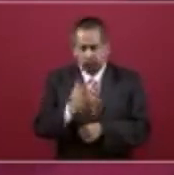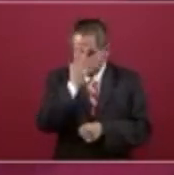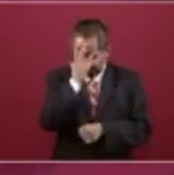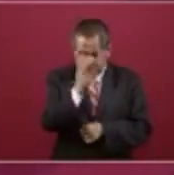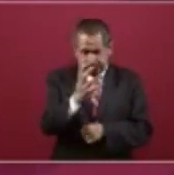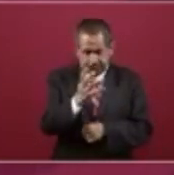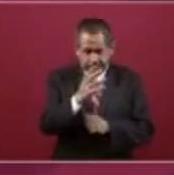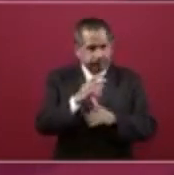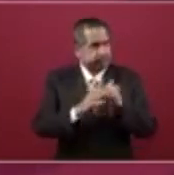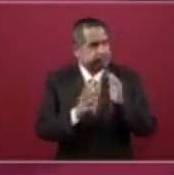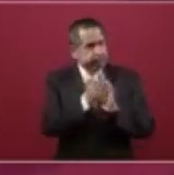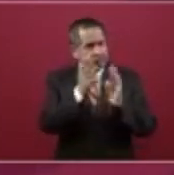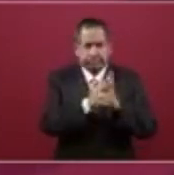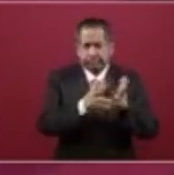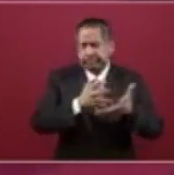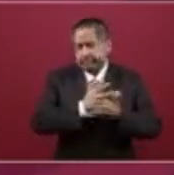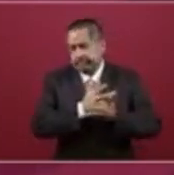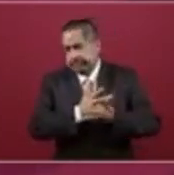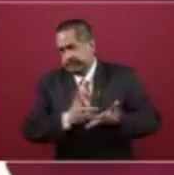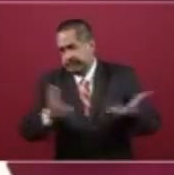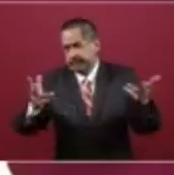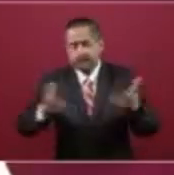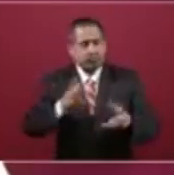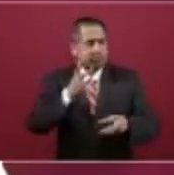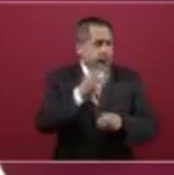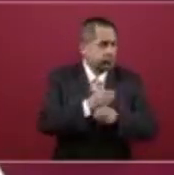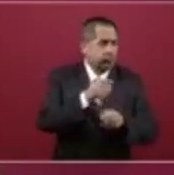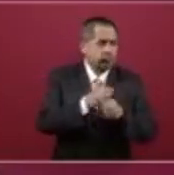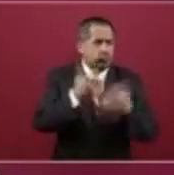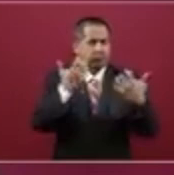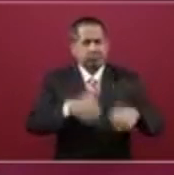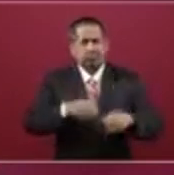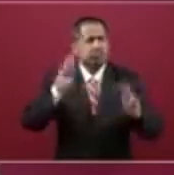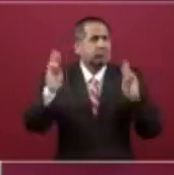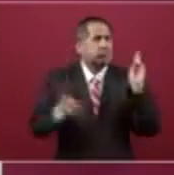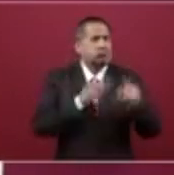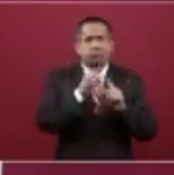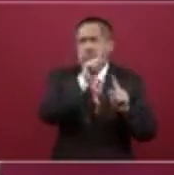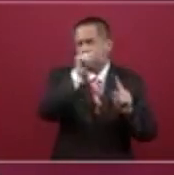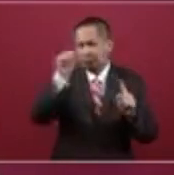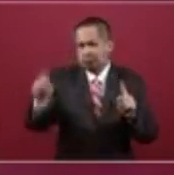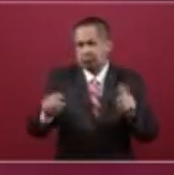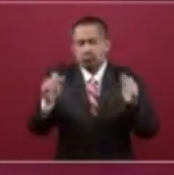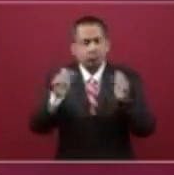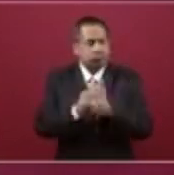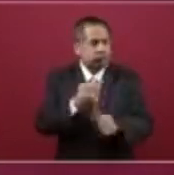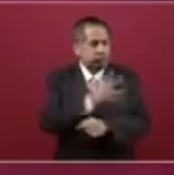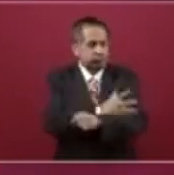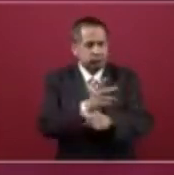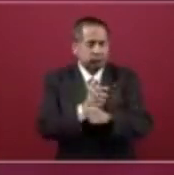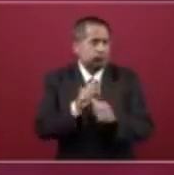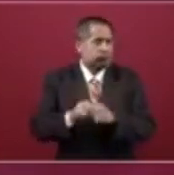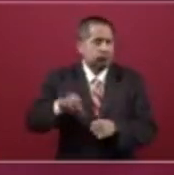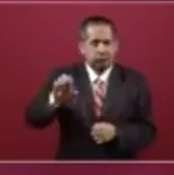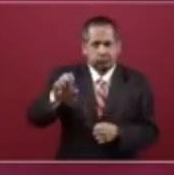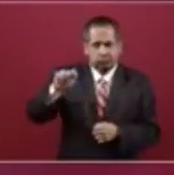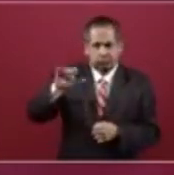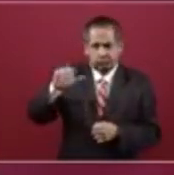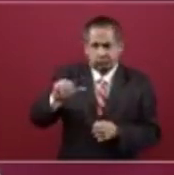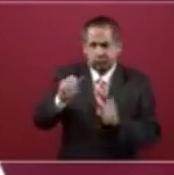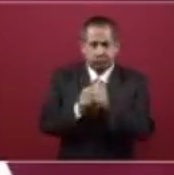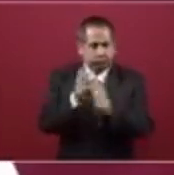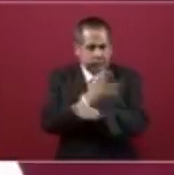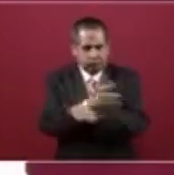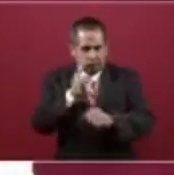una obra de gran magnitud, con las mejores empresas del mundo, con las mejores prácticas de ética y de